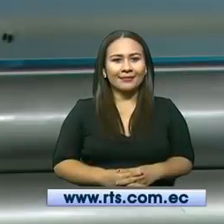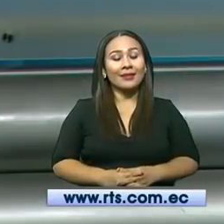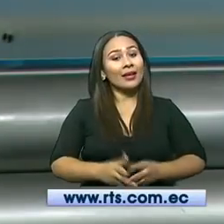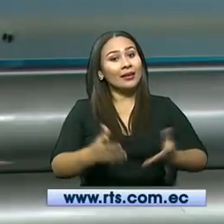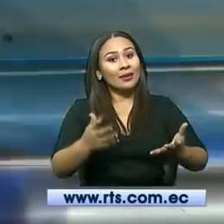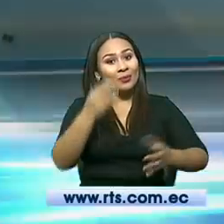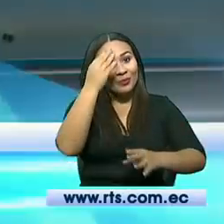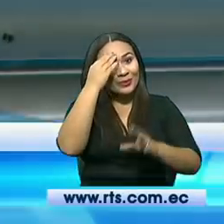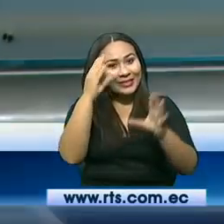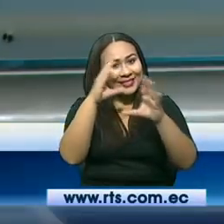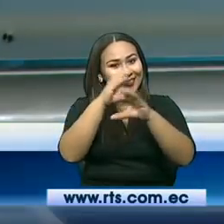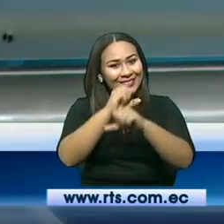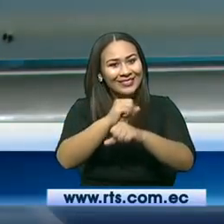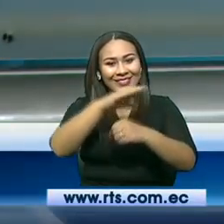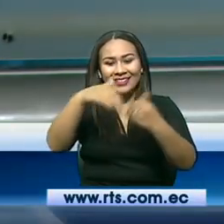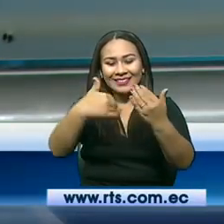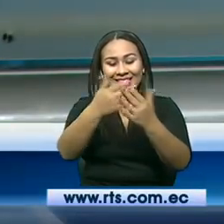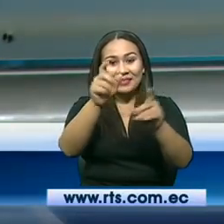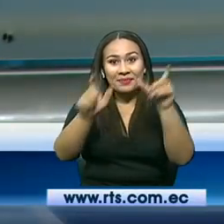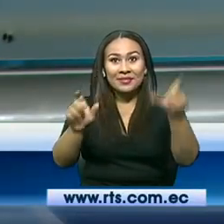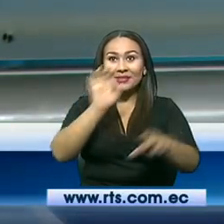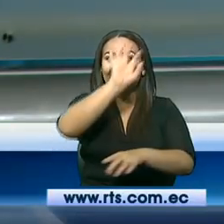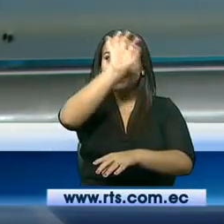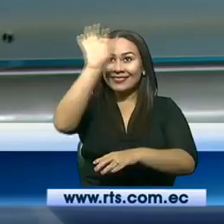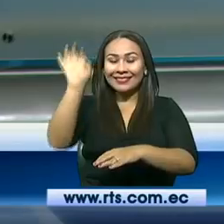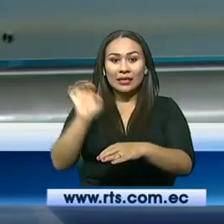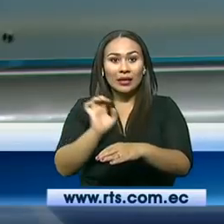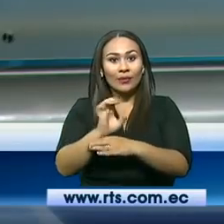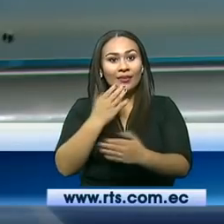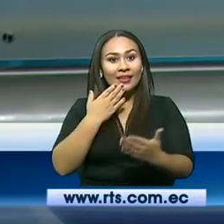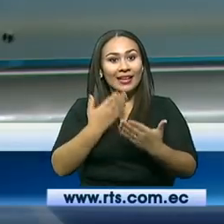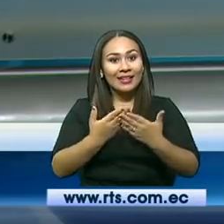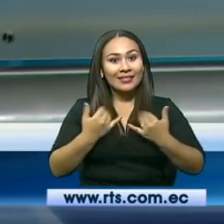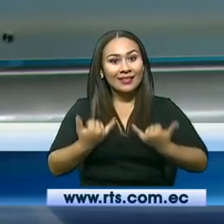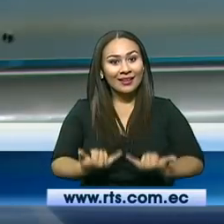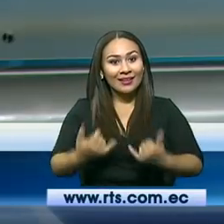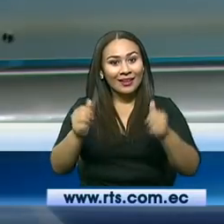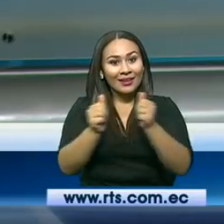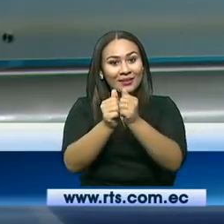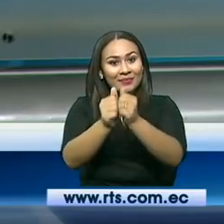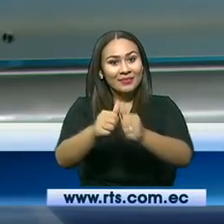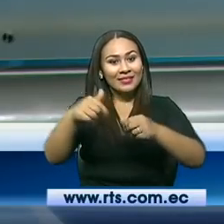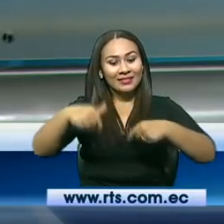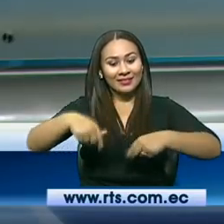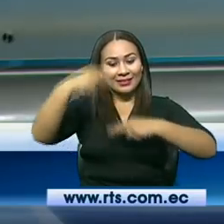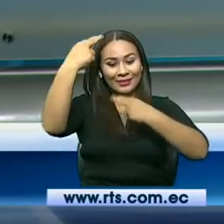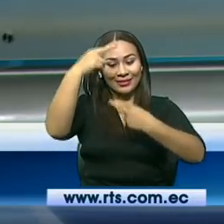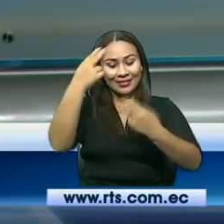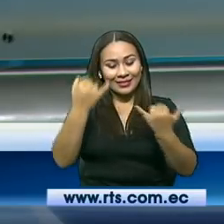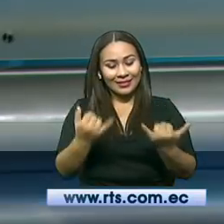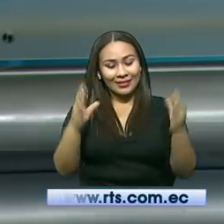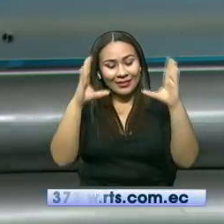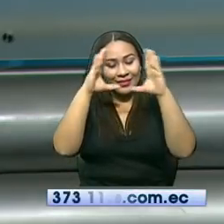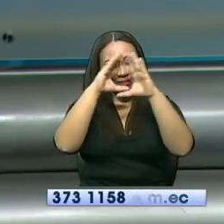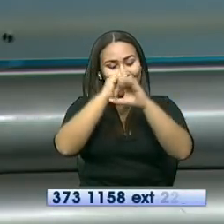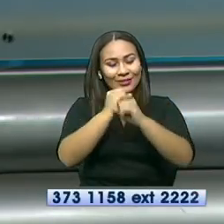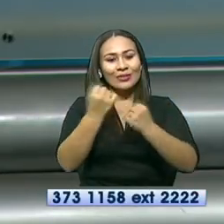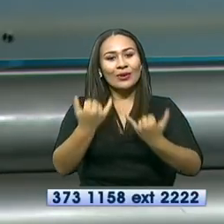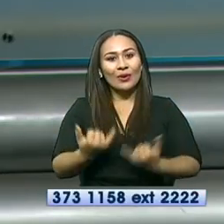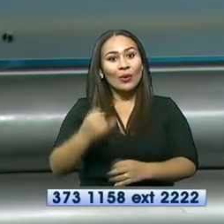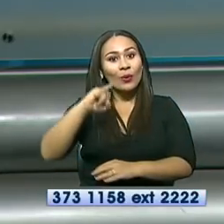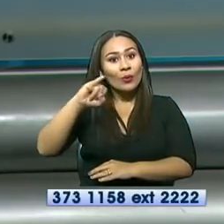Televidentes de todo el país, muy buenas noches. Gracias por acompañarnos a esta, la emisión estelar de su informativo La Noticia, correspondiente a hoy